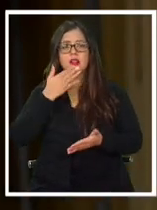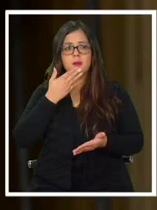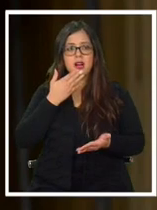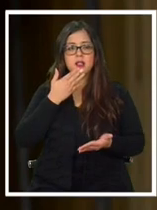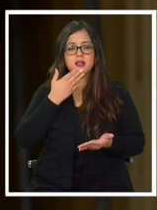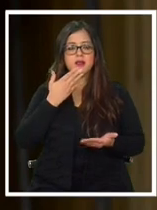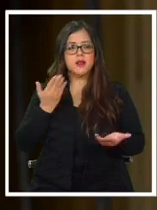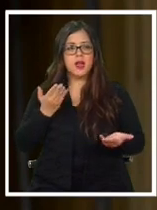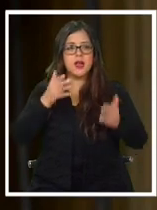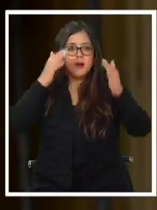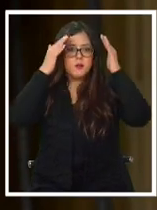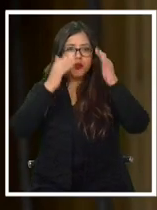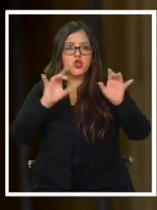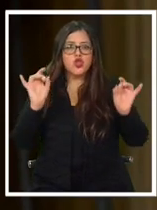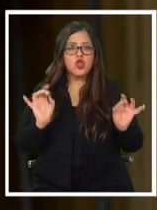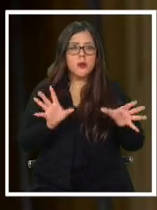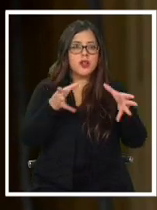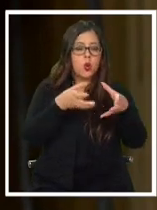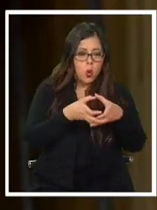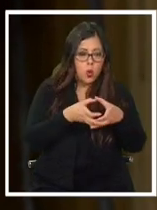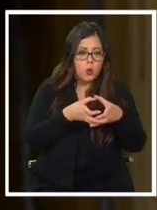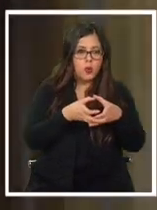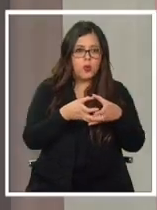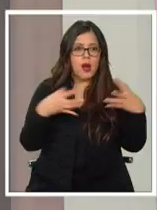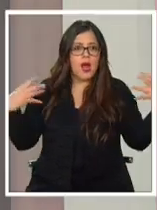la concentración en una sola cámara de mucha fuerza.